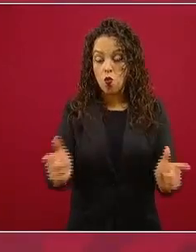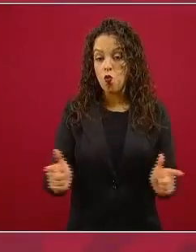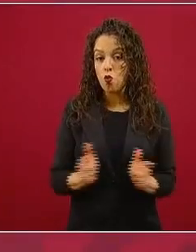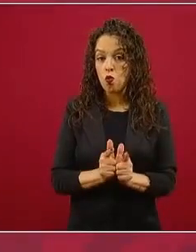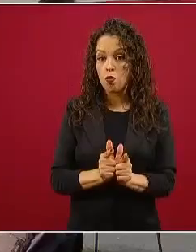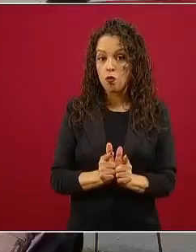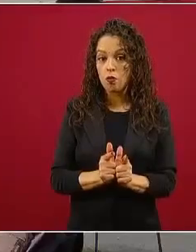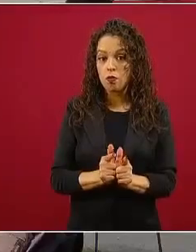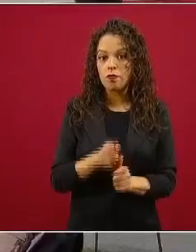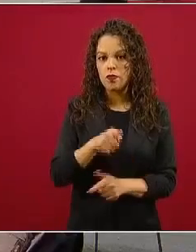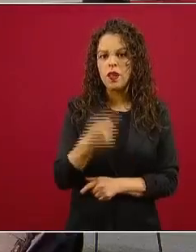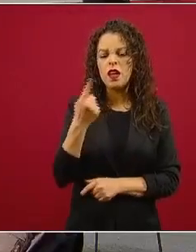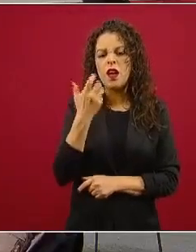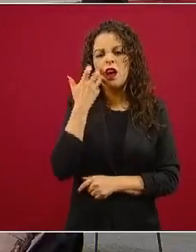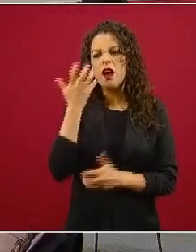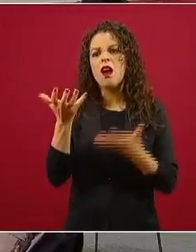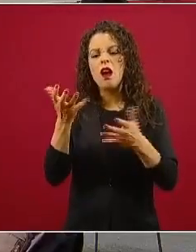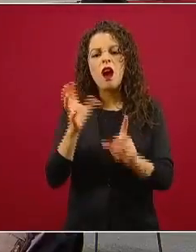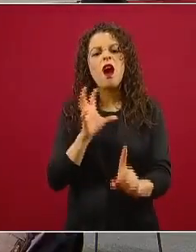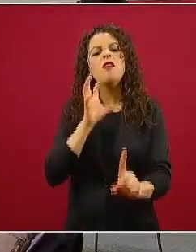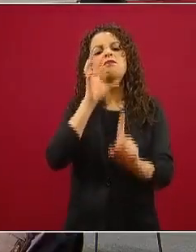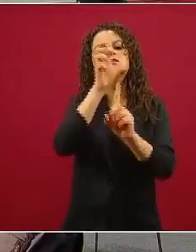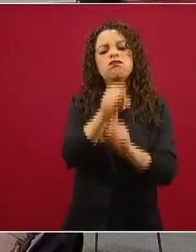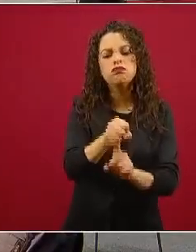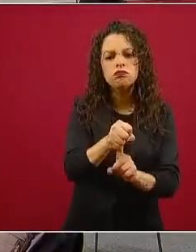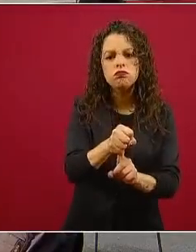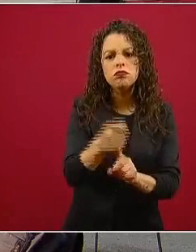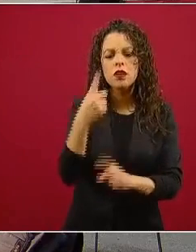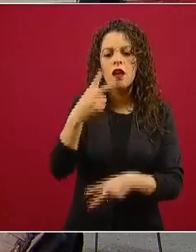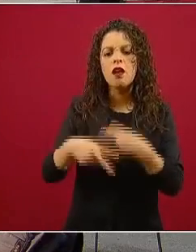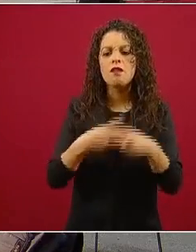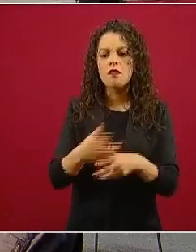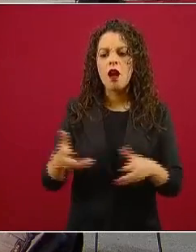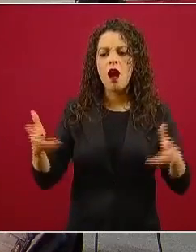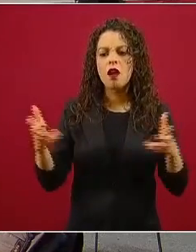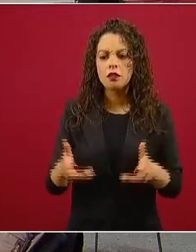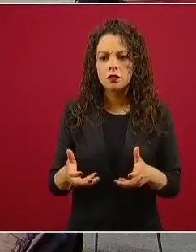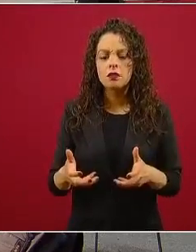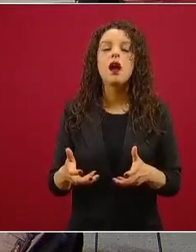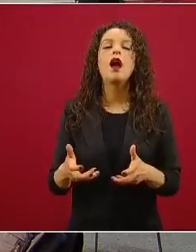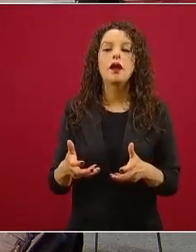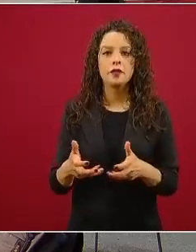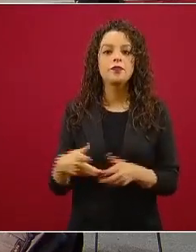como propósito llevar a cabo una acción política